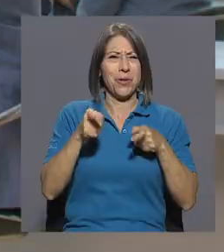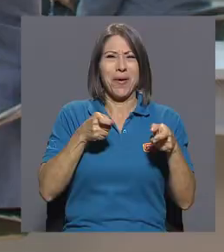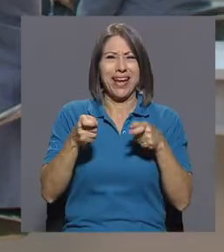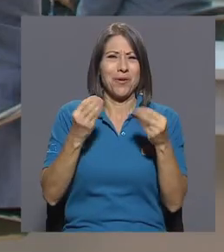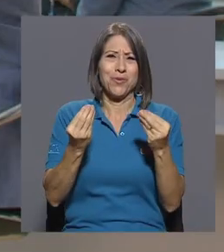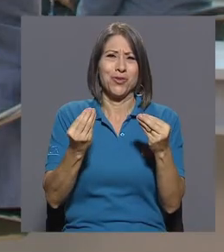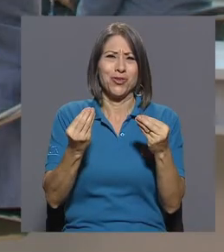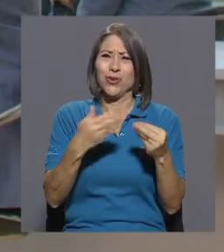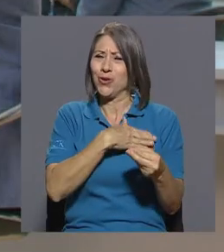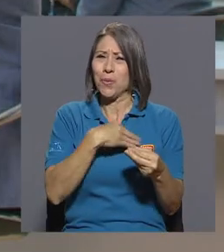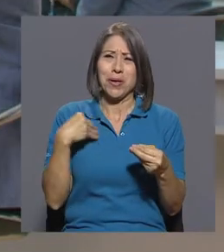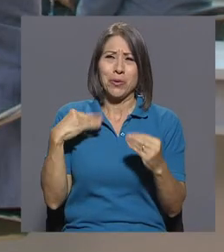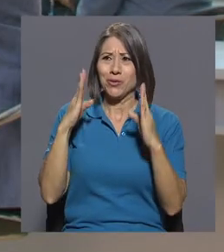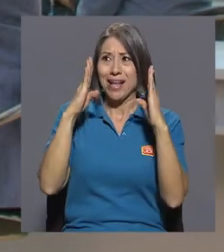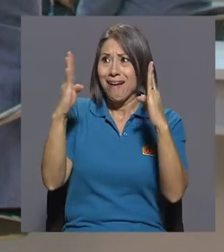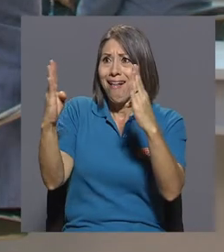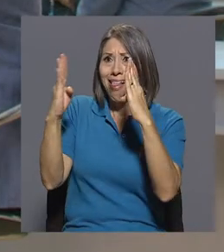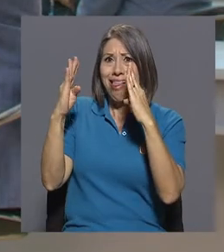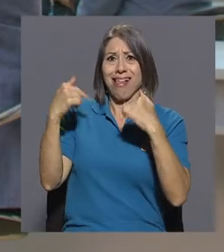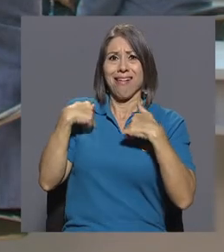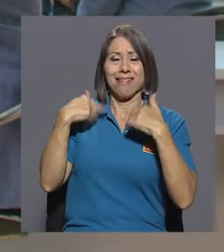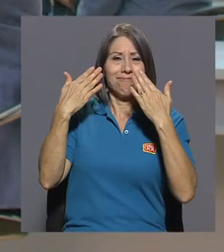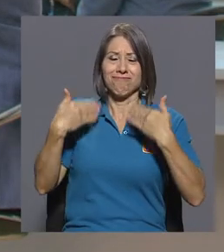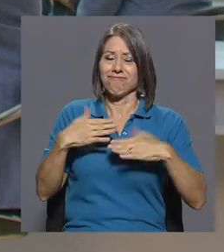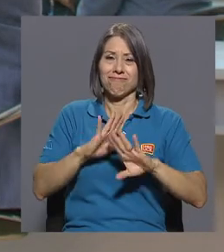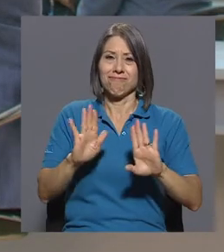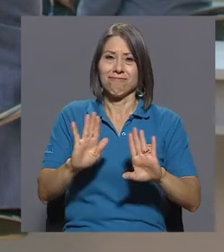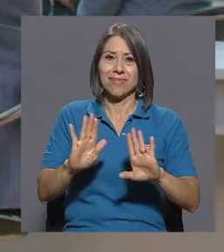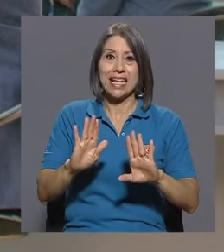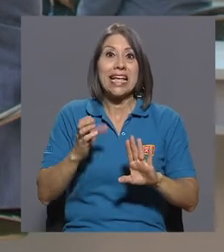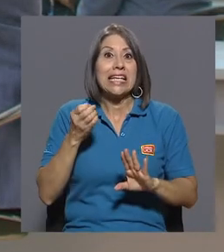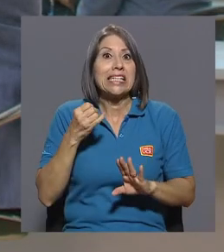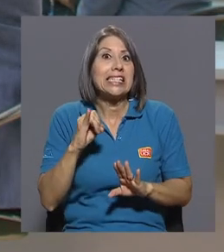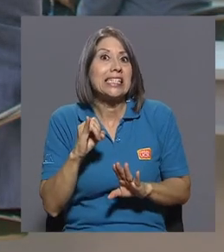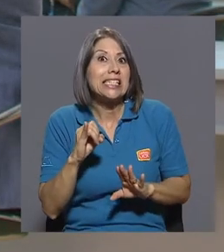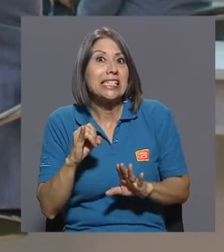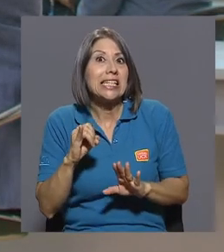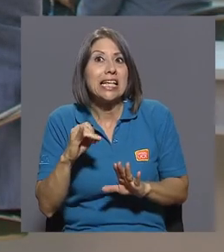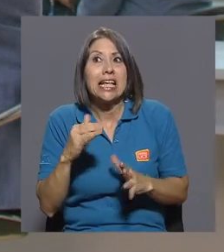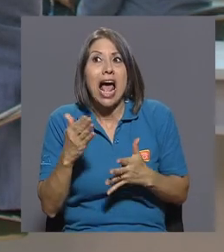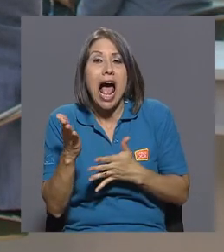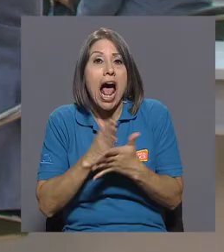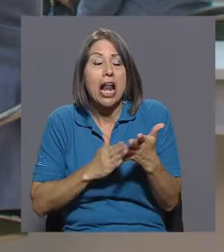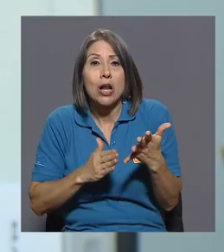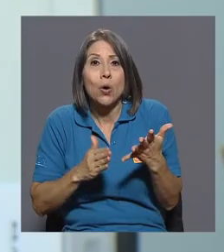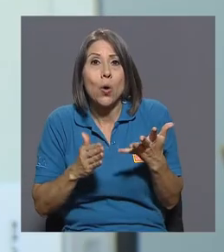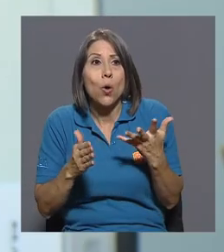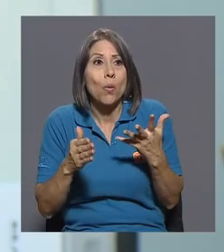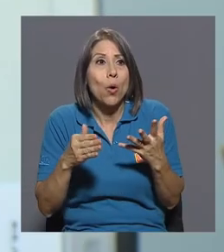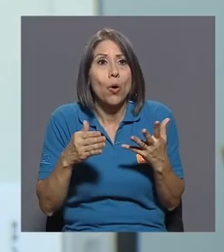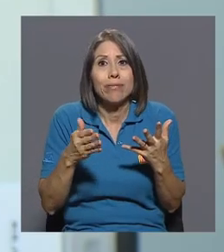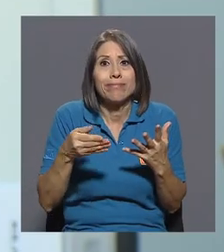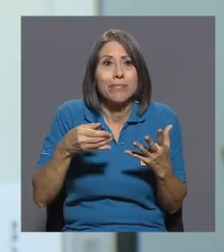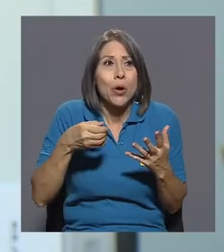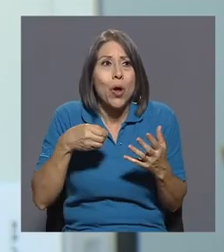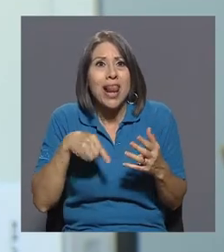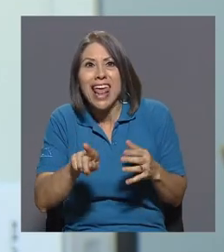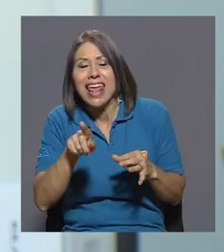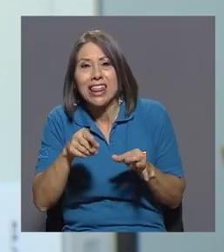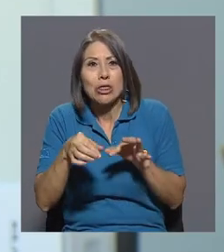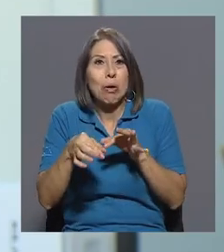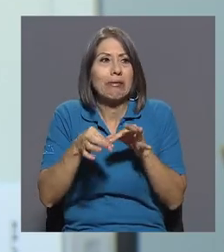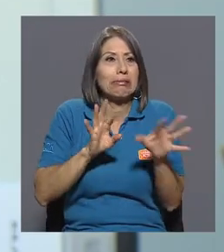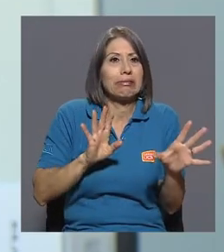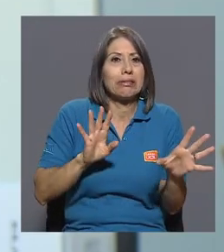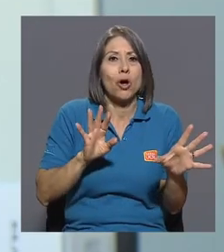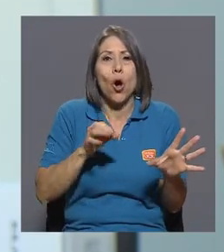persona. Si hay eventos o casi yo, o sea, yo no voy, si sé que hay prensa y lo evito